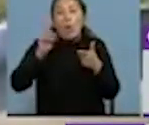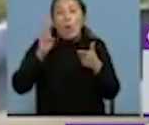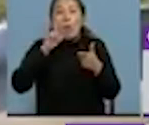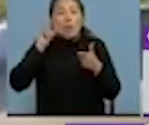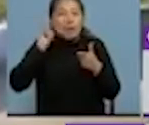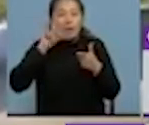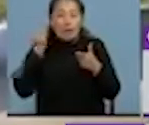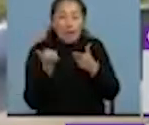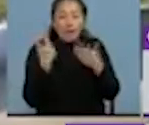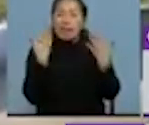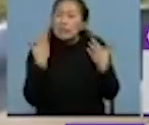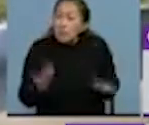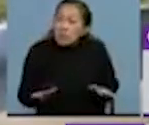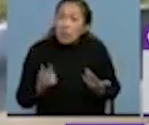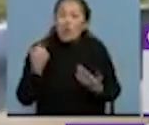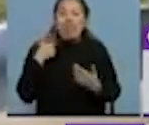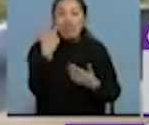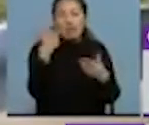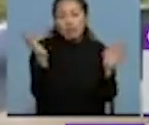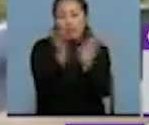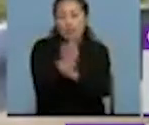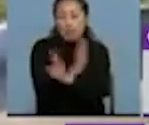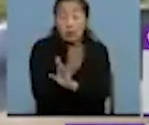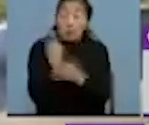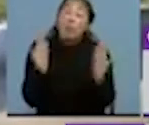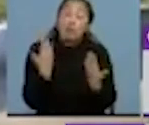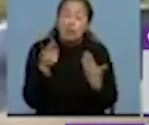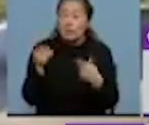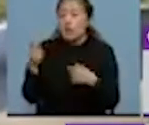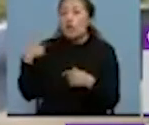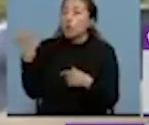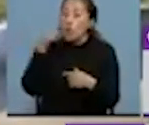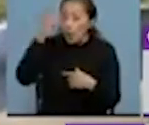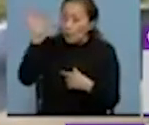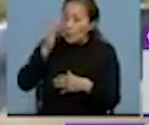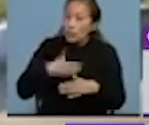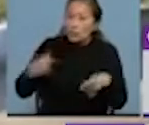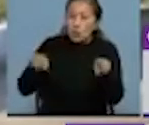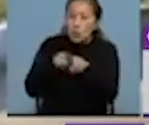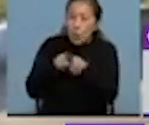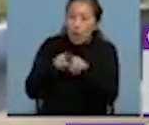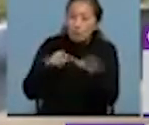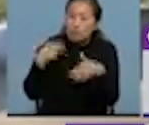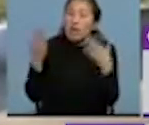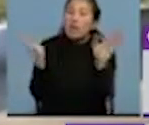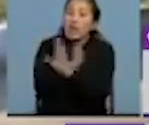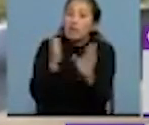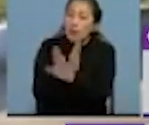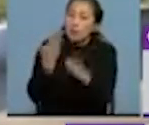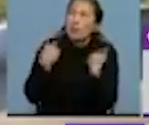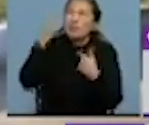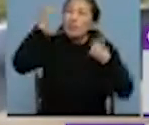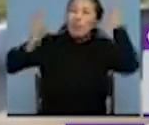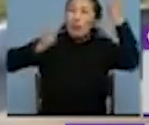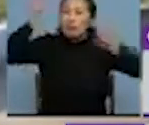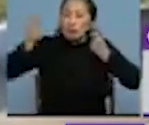bueno, parece que van a haber, por lo menos creemos, tres modificaciones. Sí, sí, es lo que creemos todos en base a lo que fue el juego del equipo, ¿no? Uno puede imaginar, o por lo